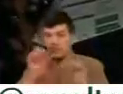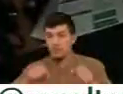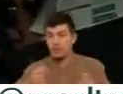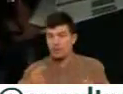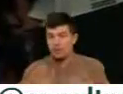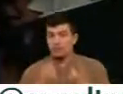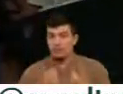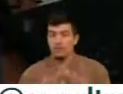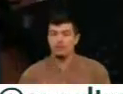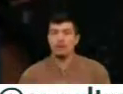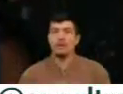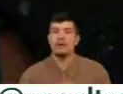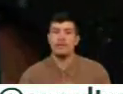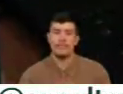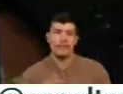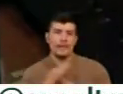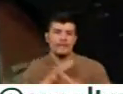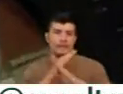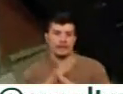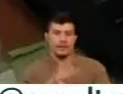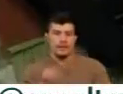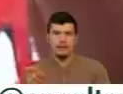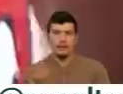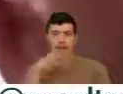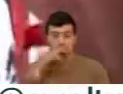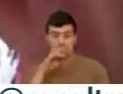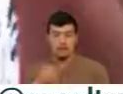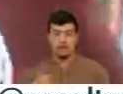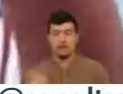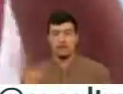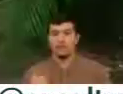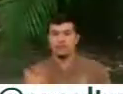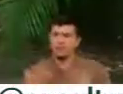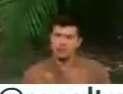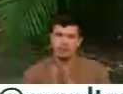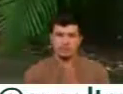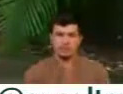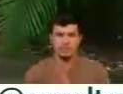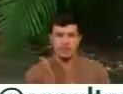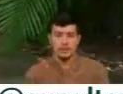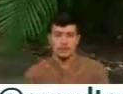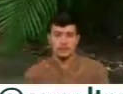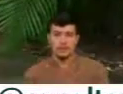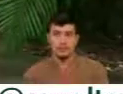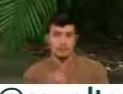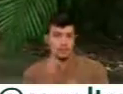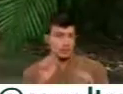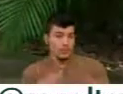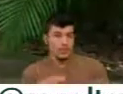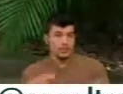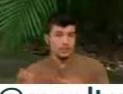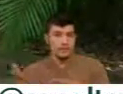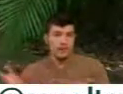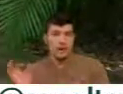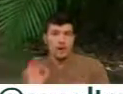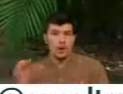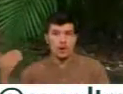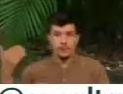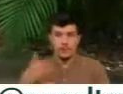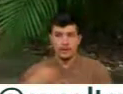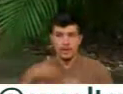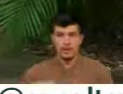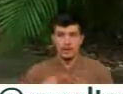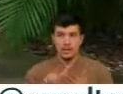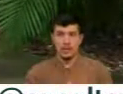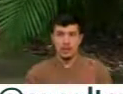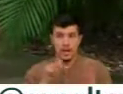contribuir, evitando así un futuro negativo para quienes hoy anhelan estudiar. Pueden ser llegar los útiles escolares o venir por las listas aquí al